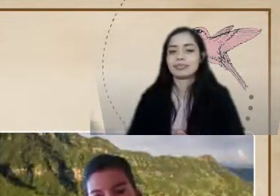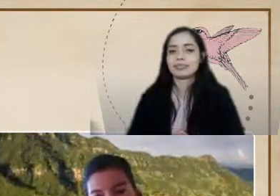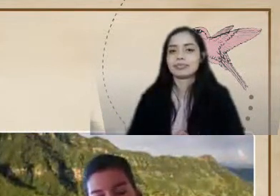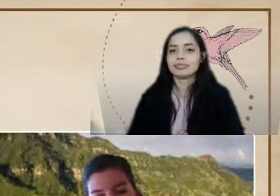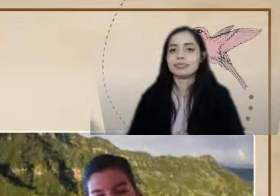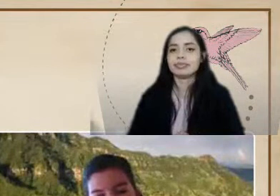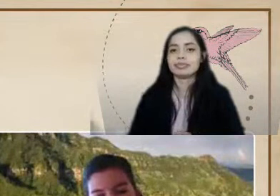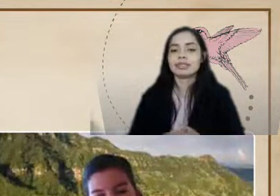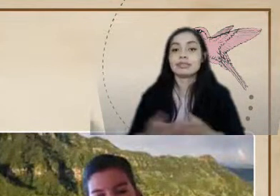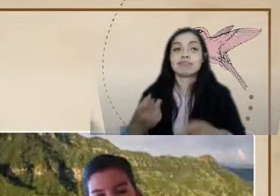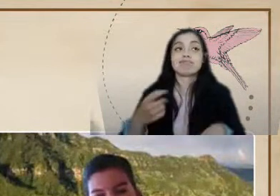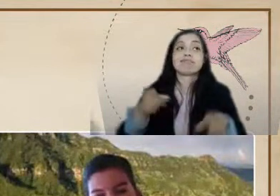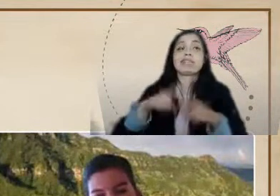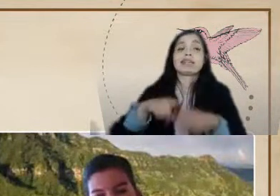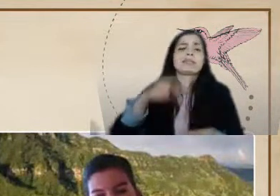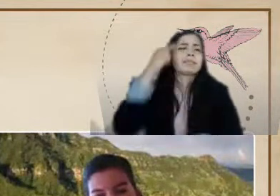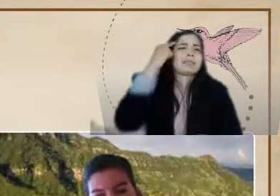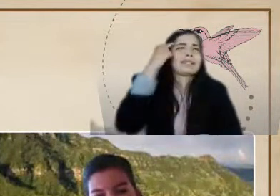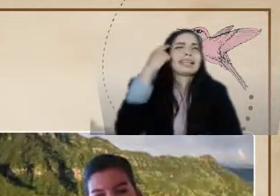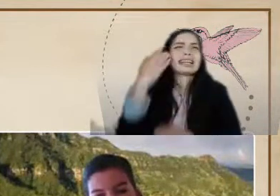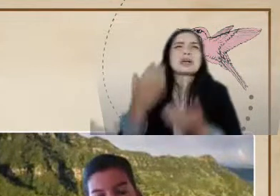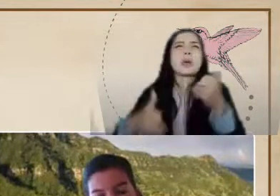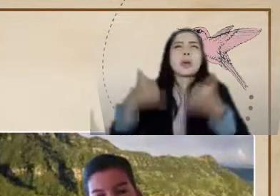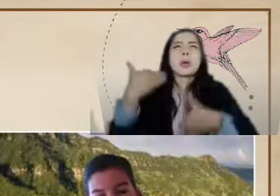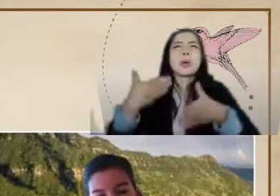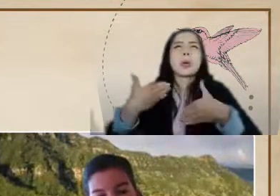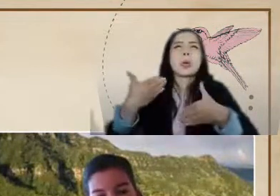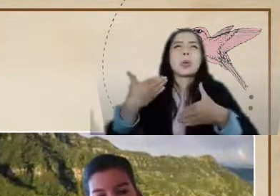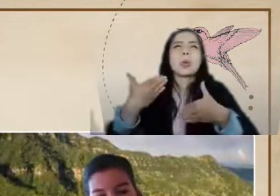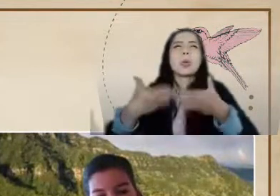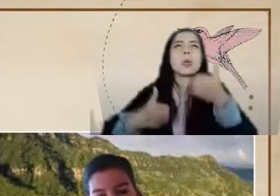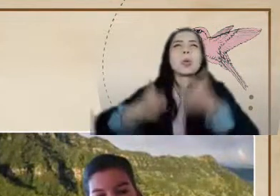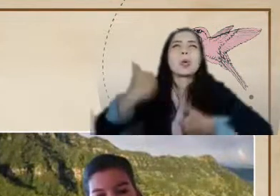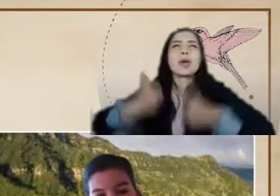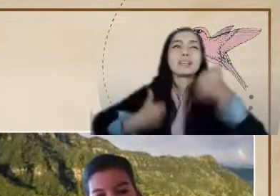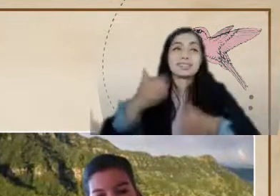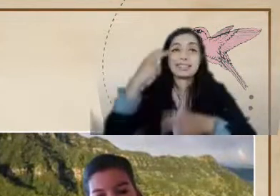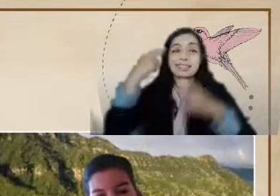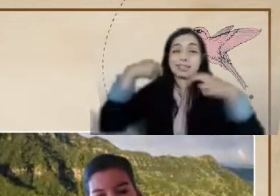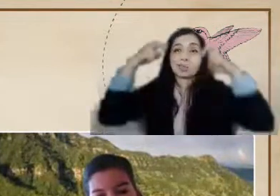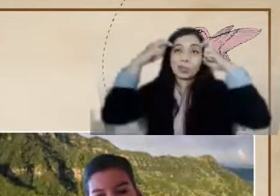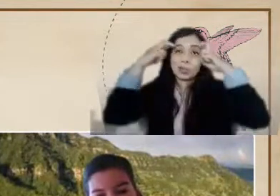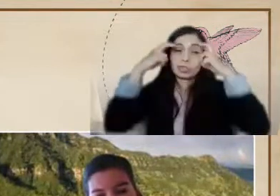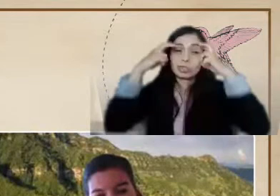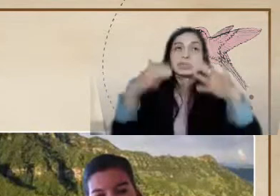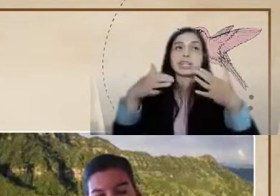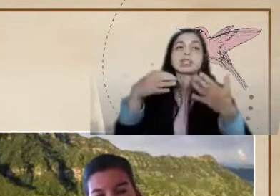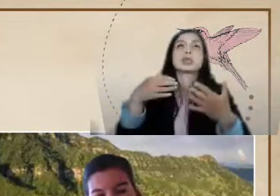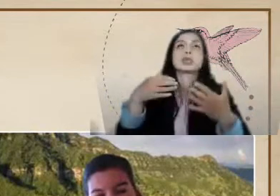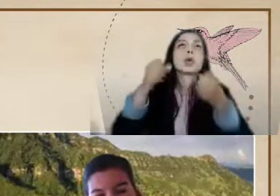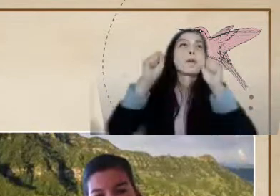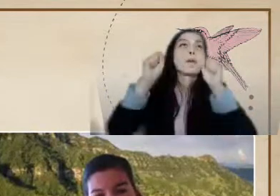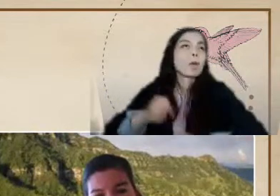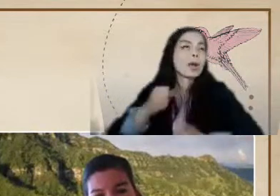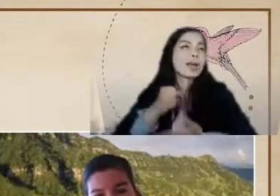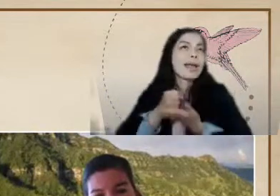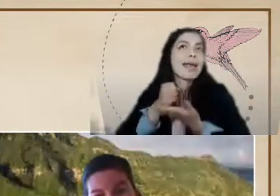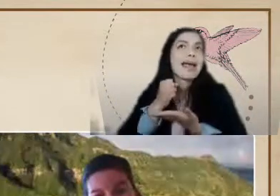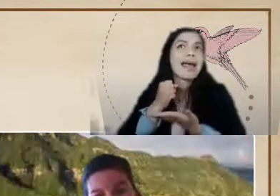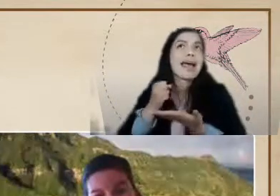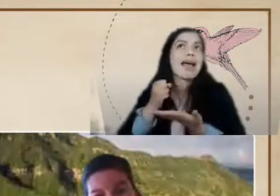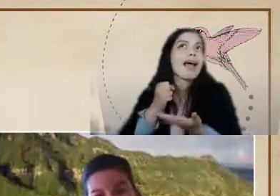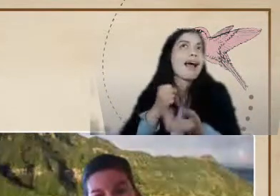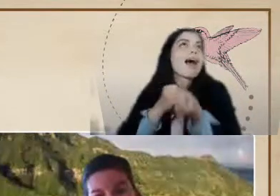ser susceptibles de transformar las comunidades locales. Y eso es algo que queremos hacer a través de las expediciones bio. Queremos reconocer la